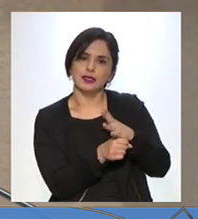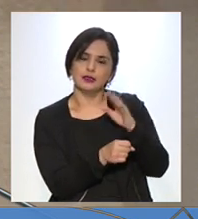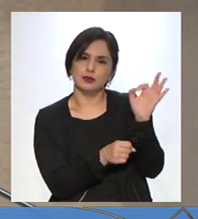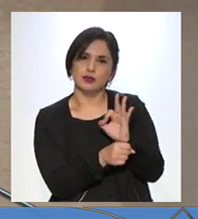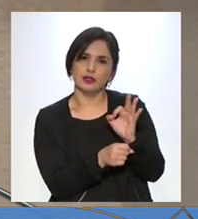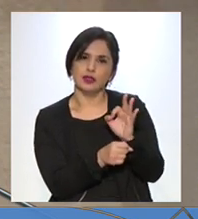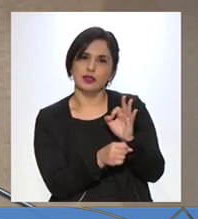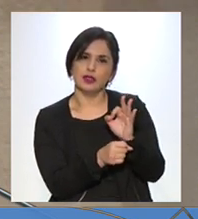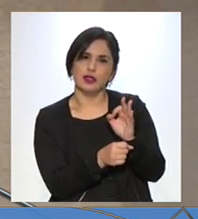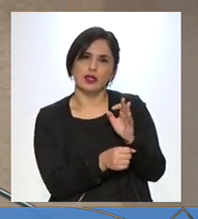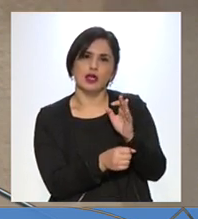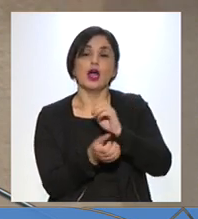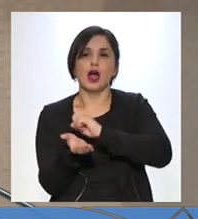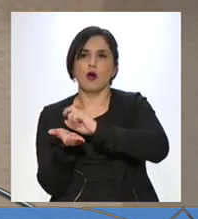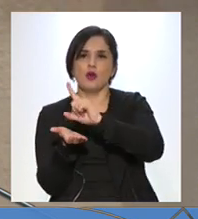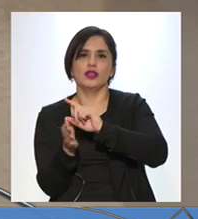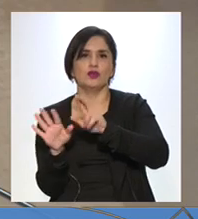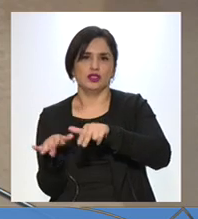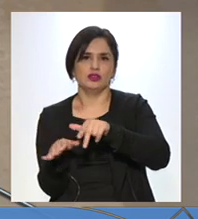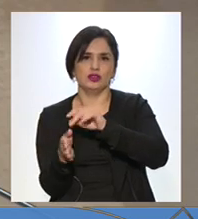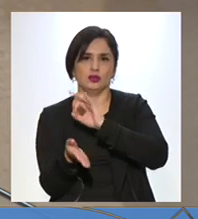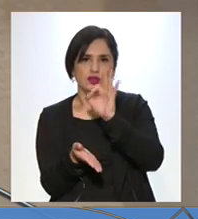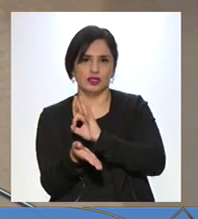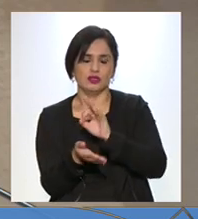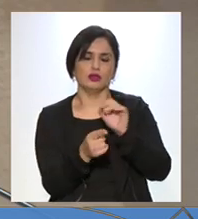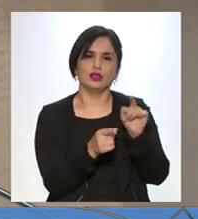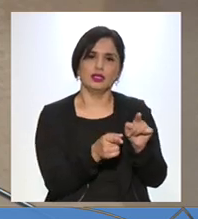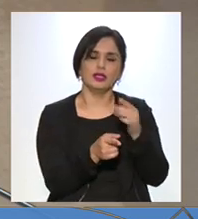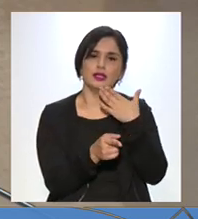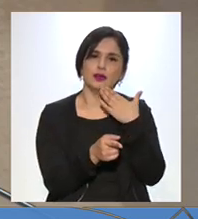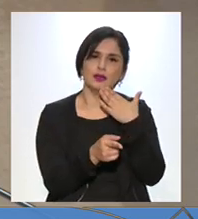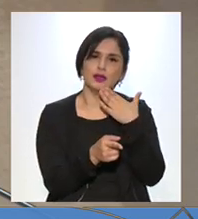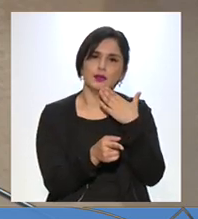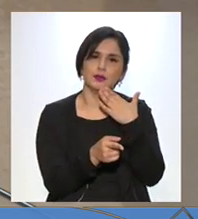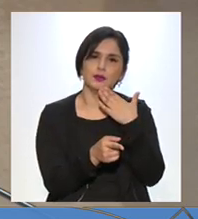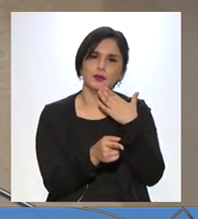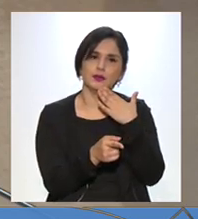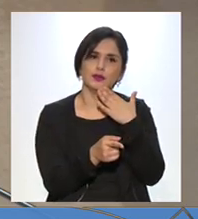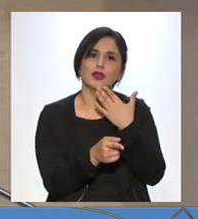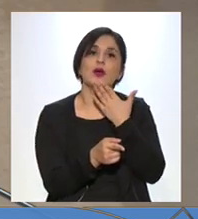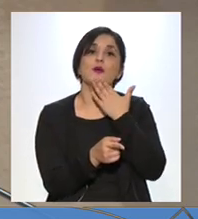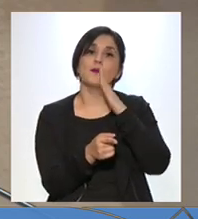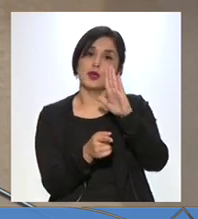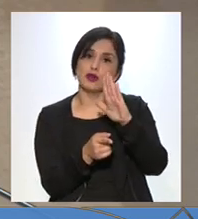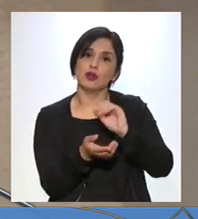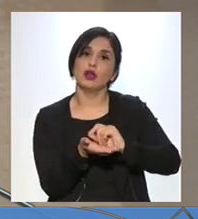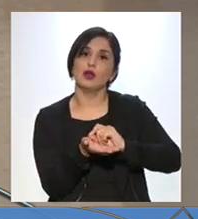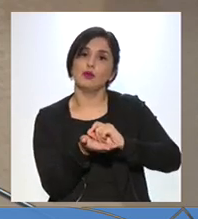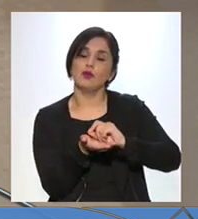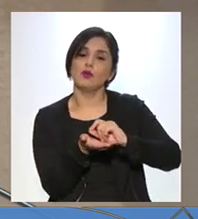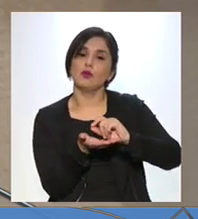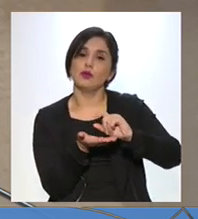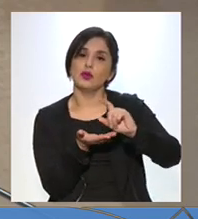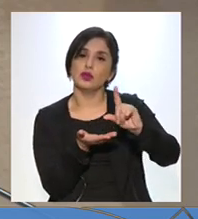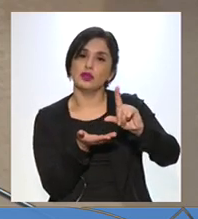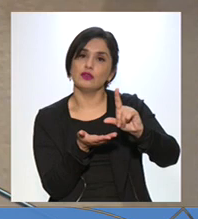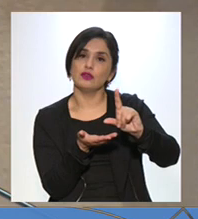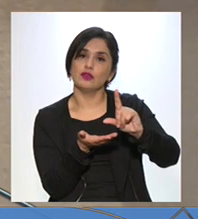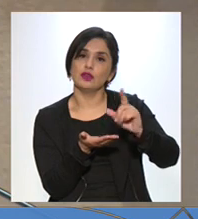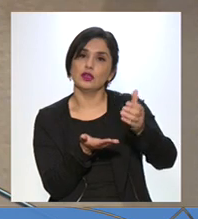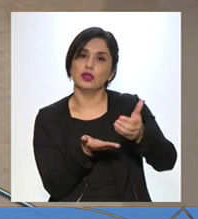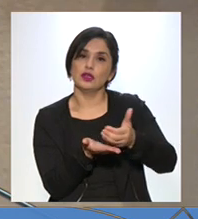de 18%, y donde también hay una mejora en las proyecciones para la formación de